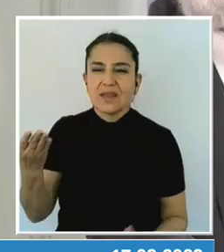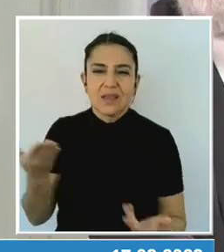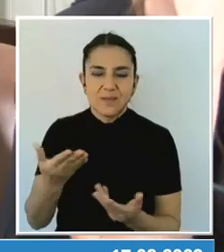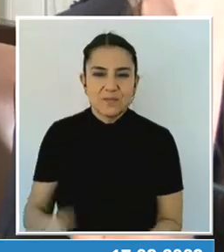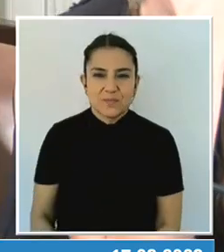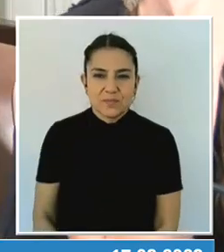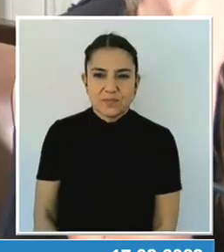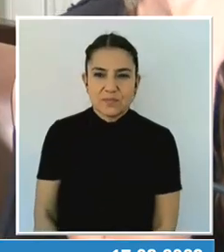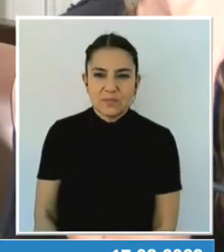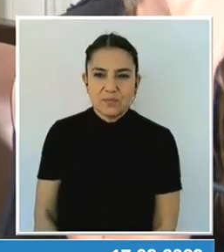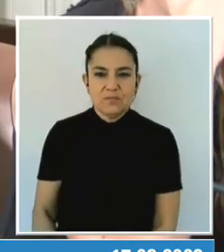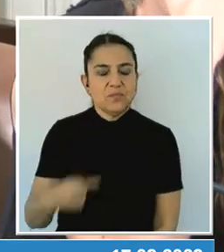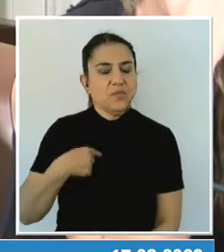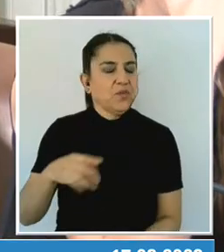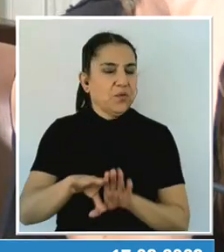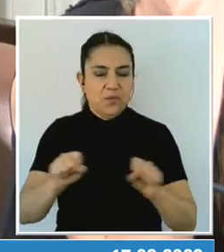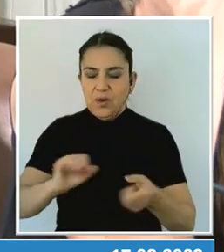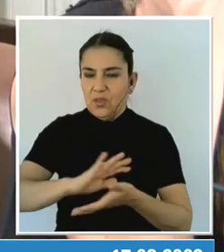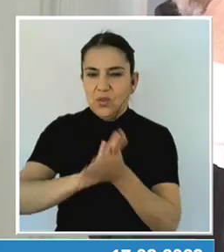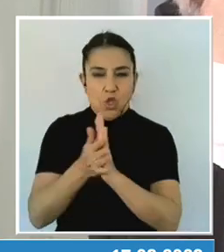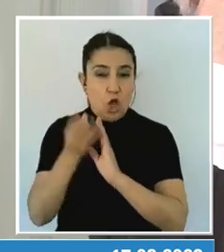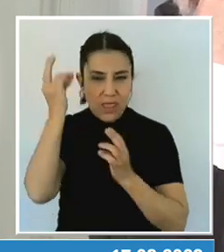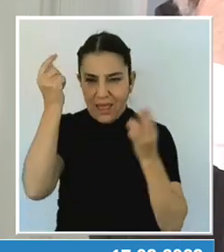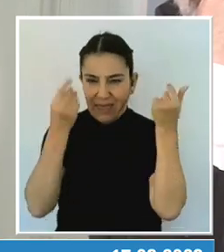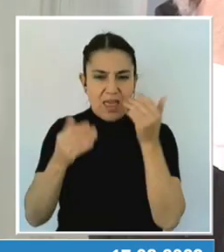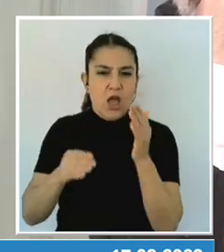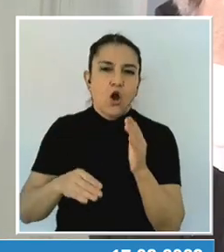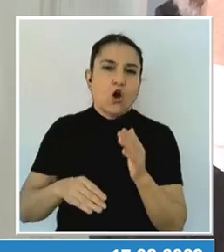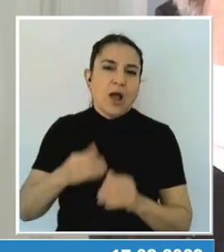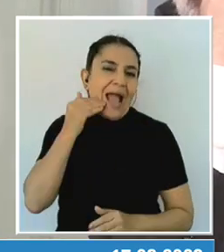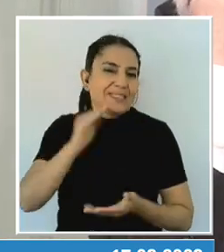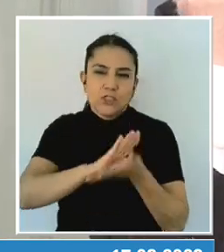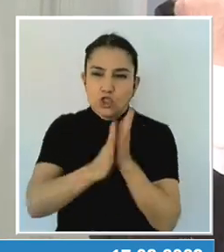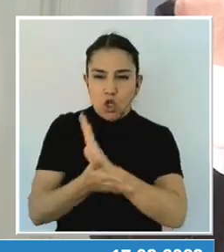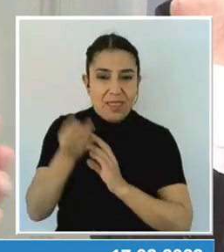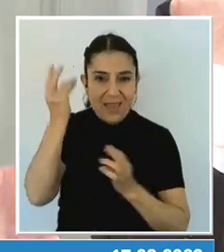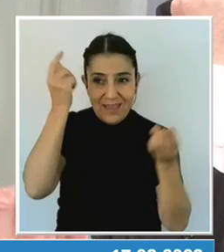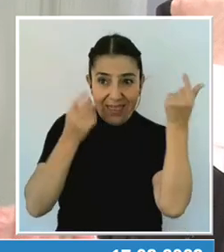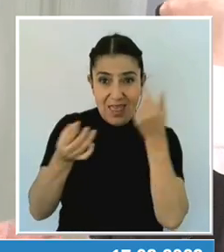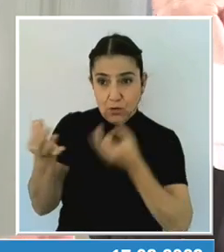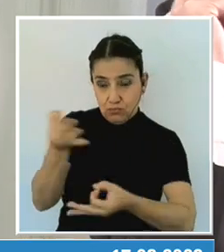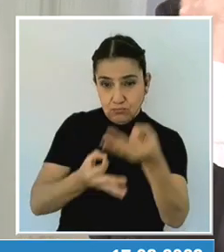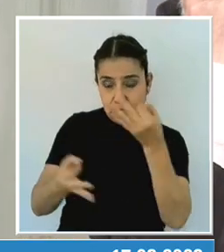coincido con todas las ideas o con la mayor parte de las ideas que le escuchaba a Anira Zúñiga. Ojalá